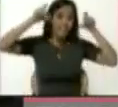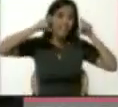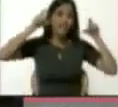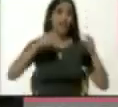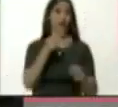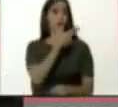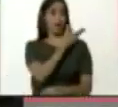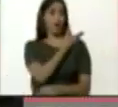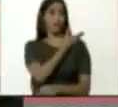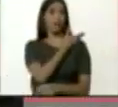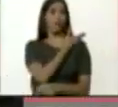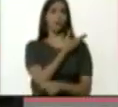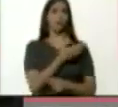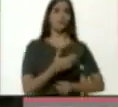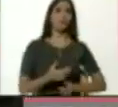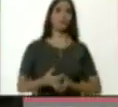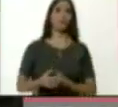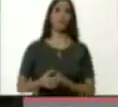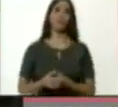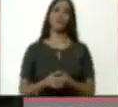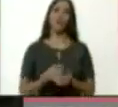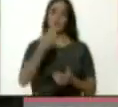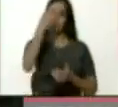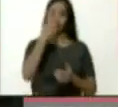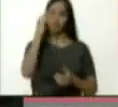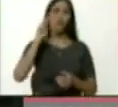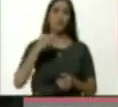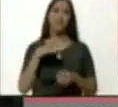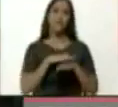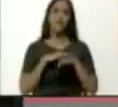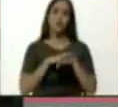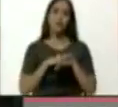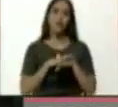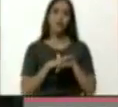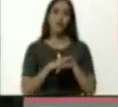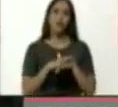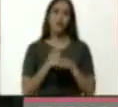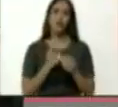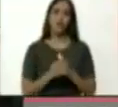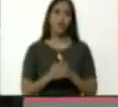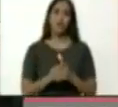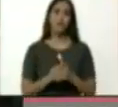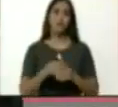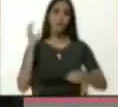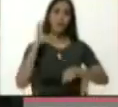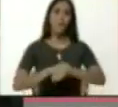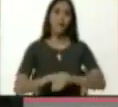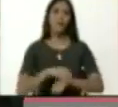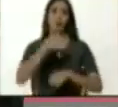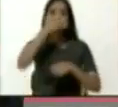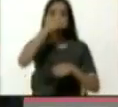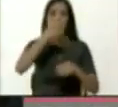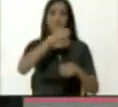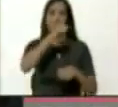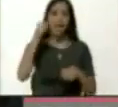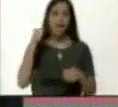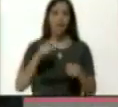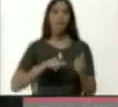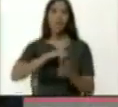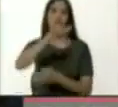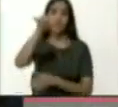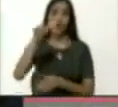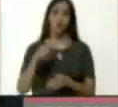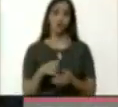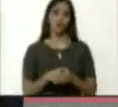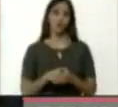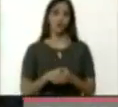Atare, el examen nunca le van a perdonar que se lo puso en la puertica más de uno. Los narcos ahí en el avión, se lo puso en la